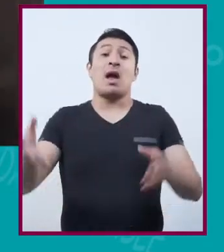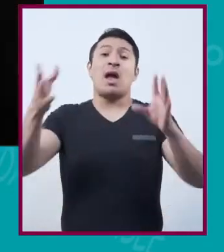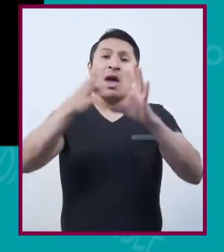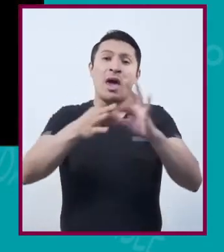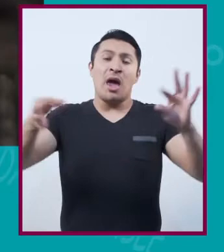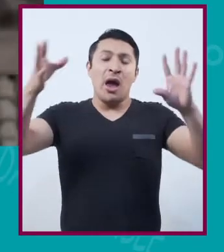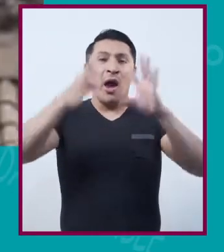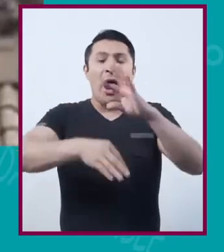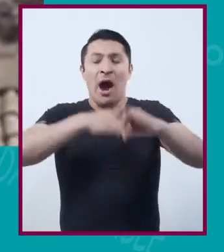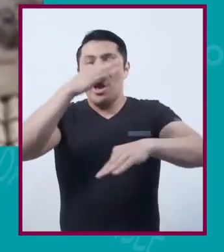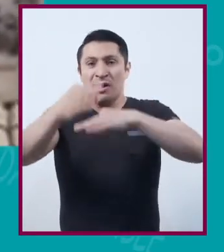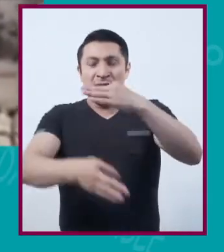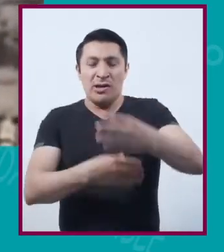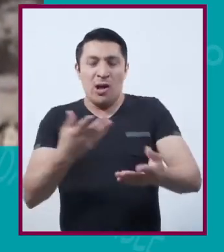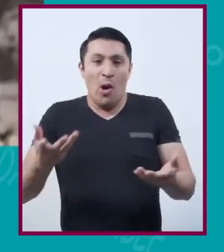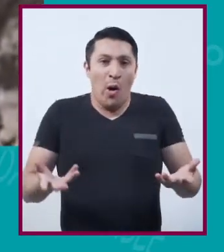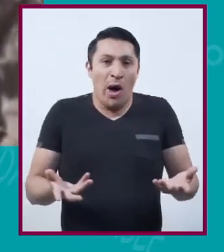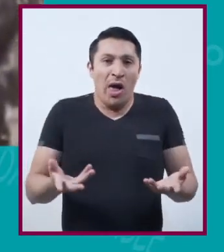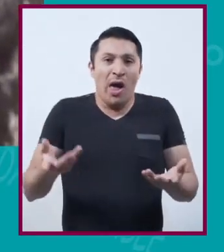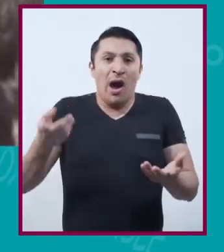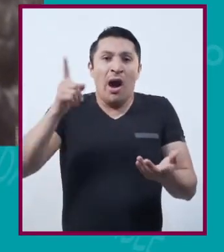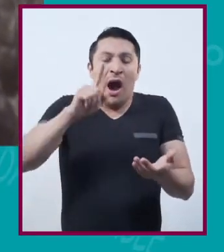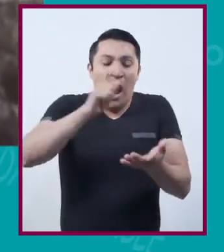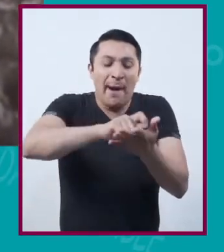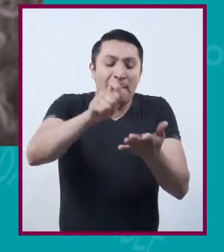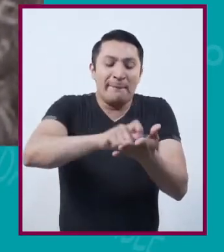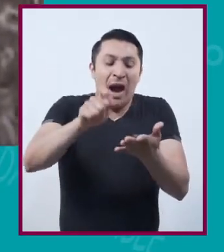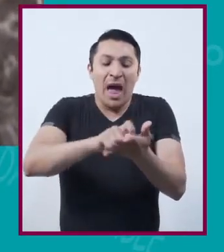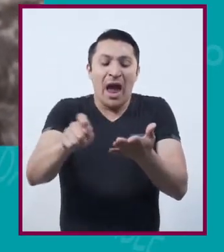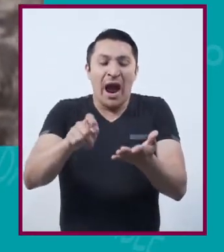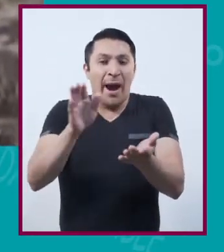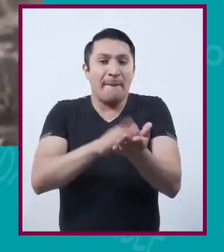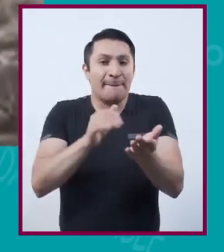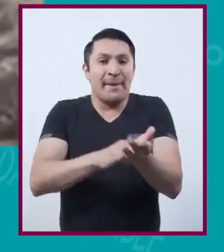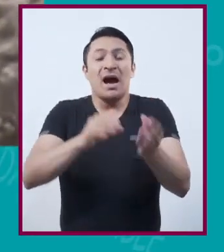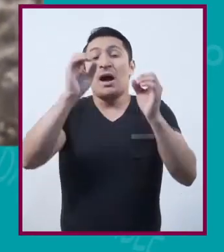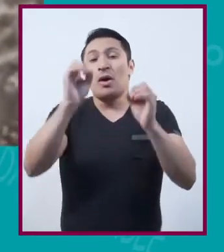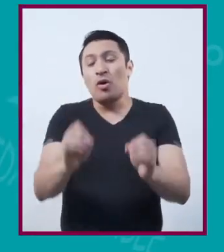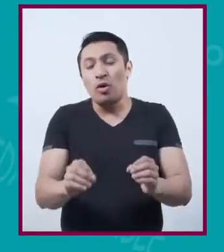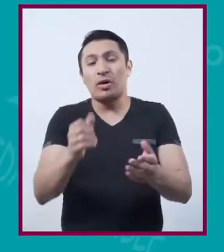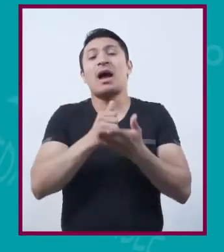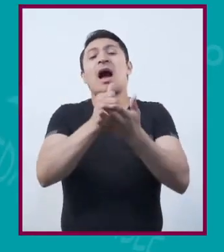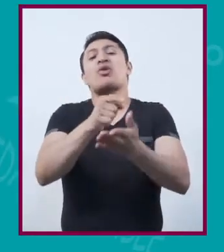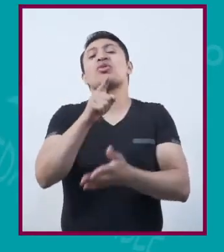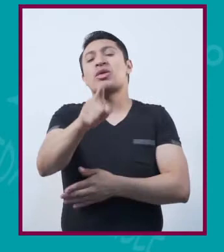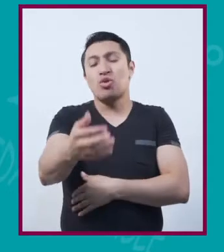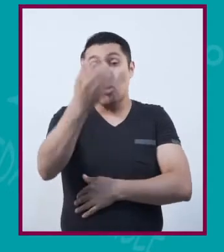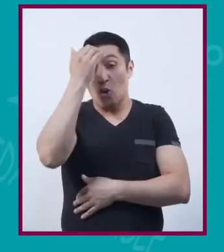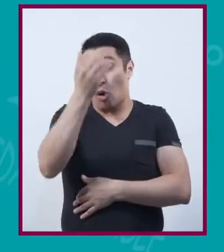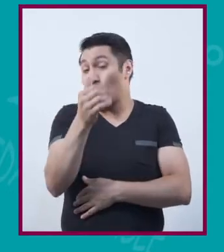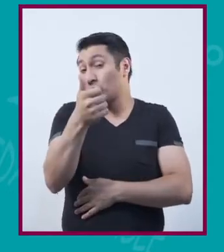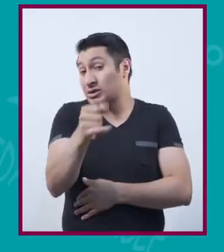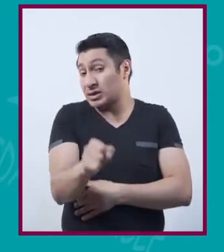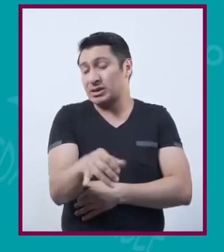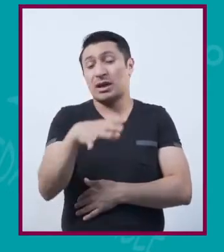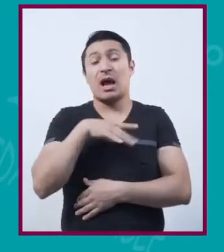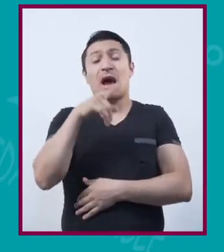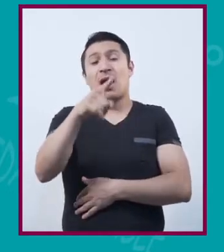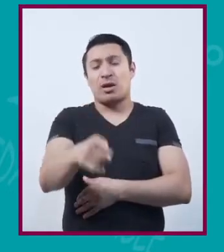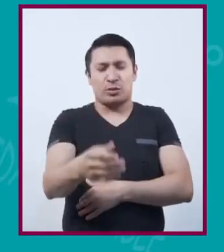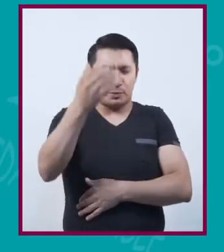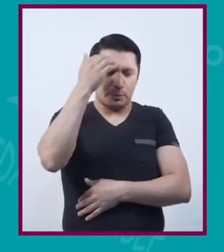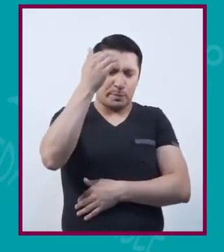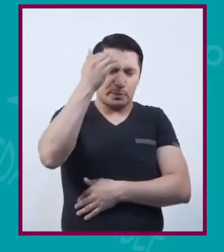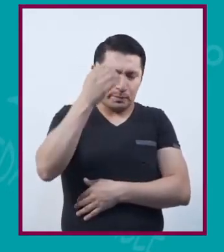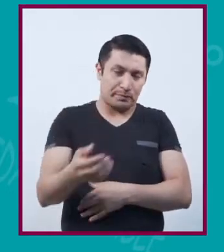llena los huecos, los silencios y las ausencias existentes en los materiales documentales, o bien ayuda a interpretarlos.